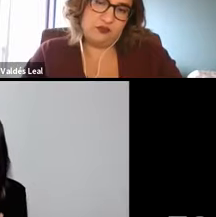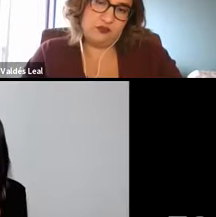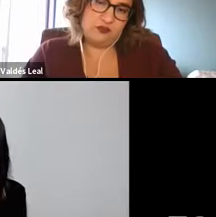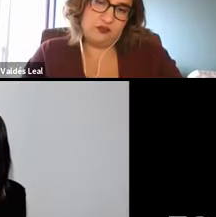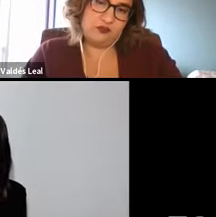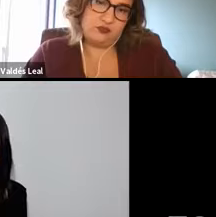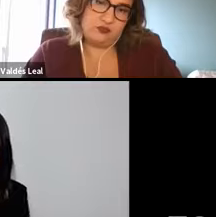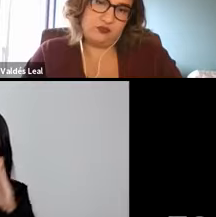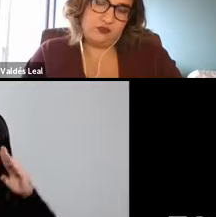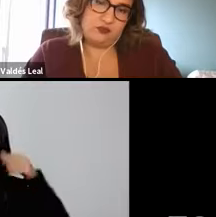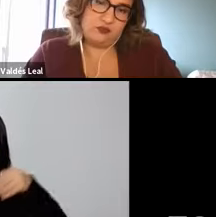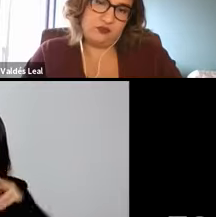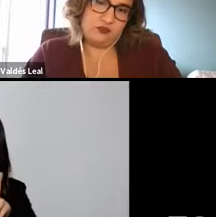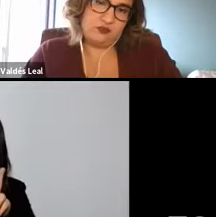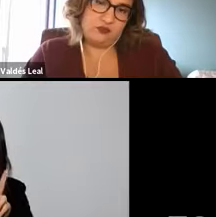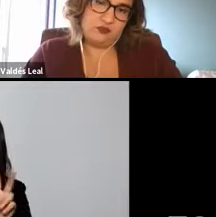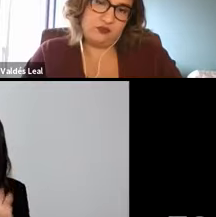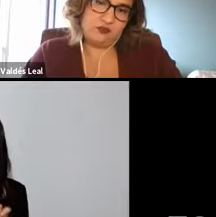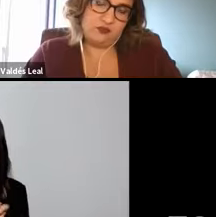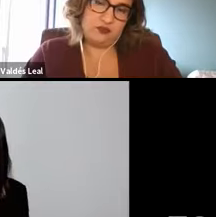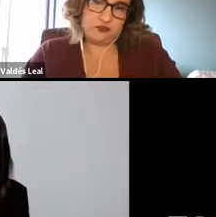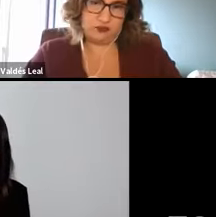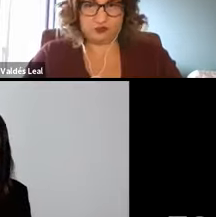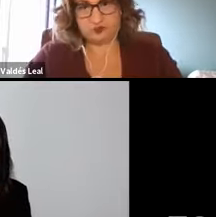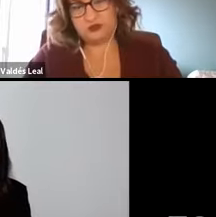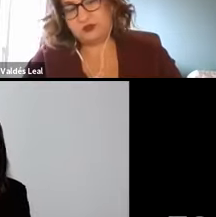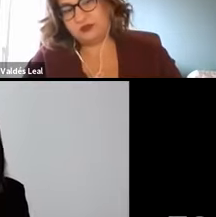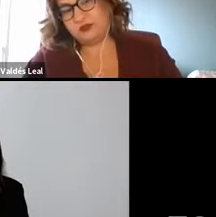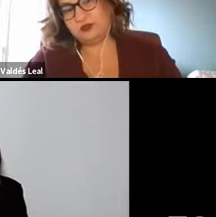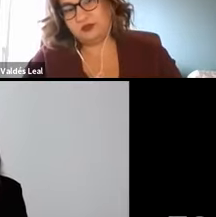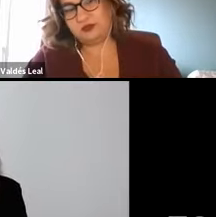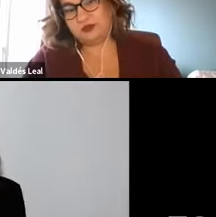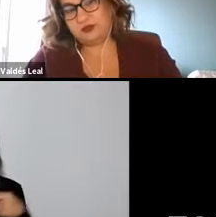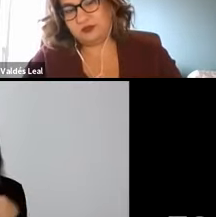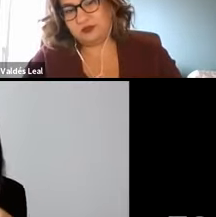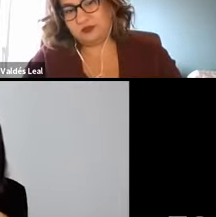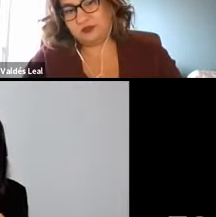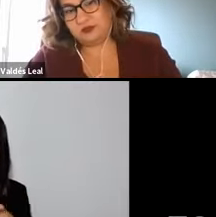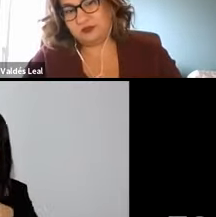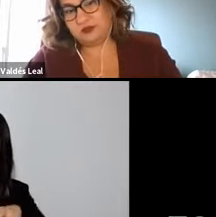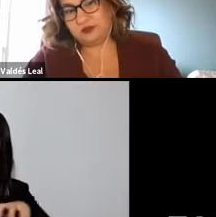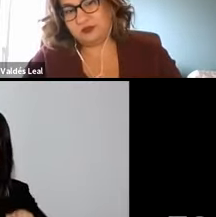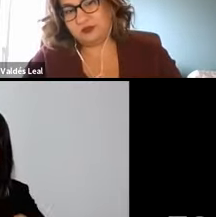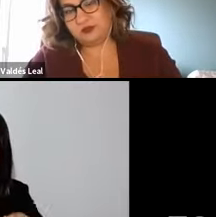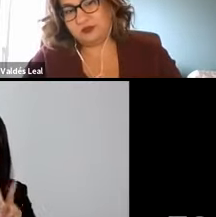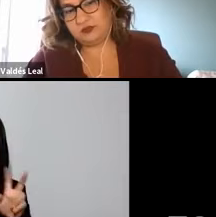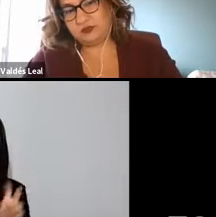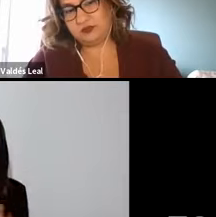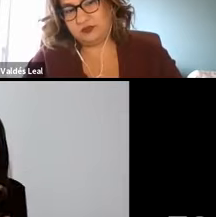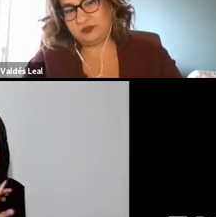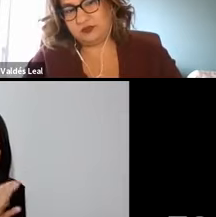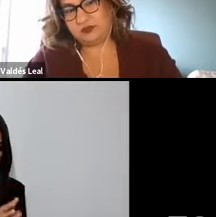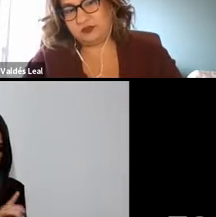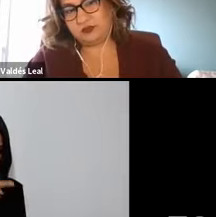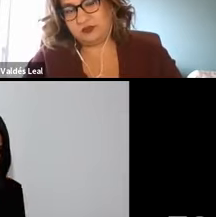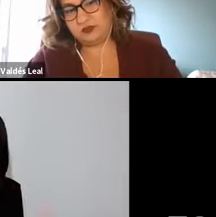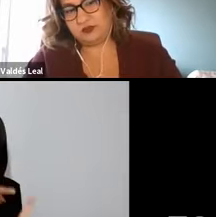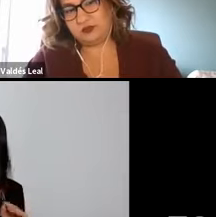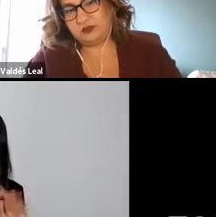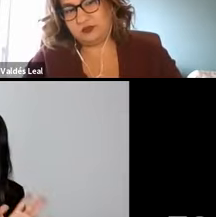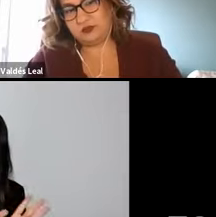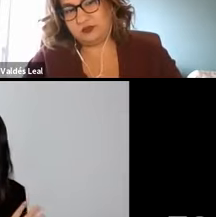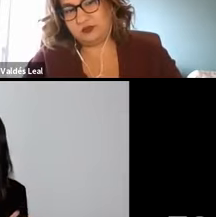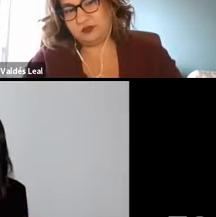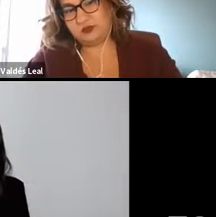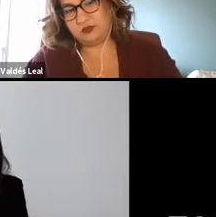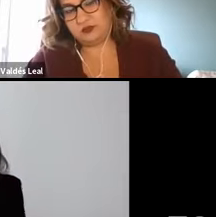en concreto se divide en dos grandes áreas, que son la discriminación directa y la discriminación indirecta, y a partir